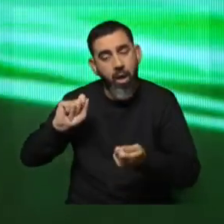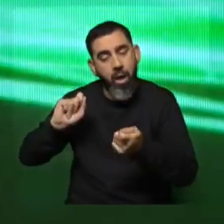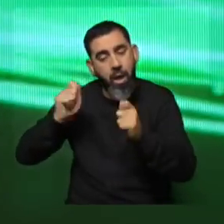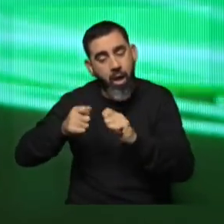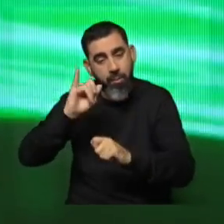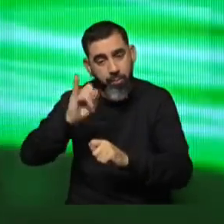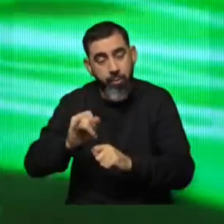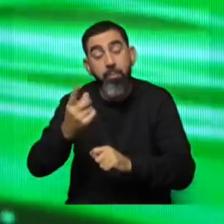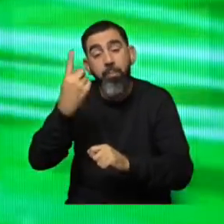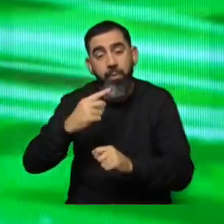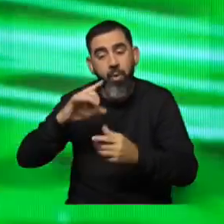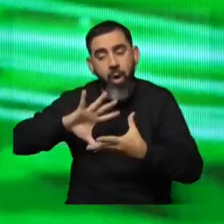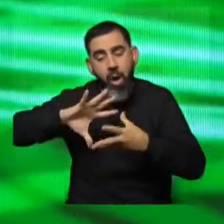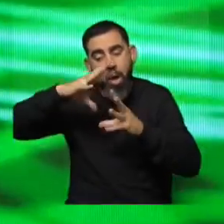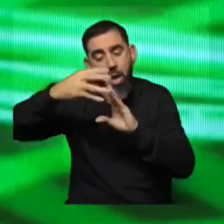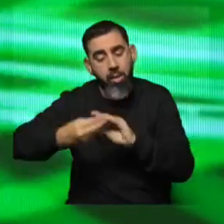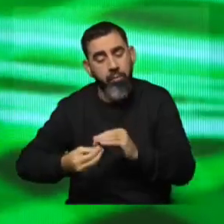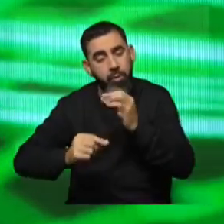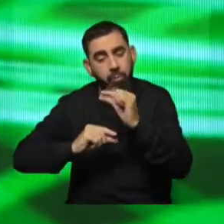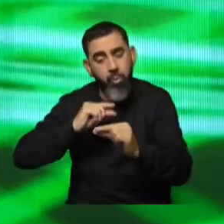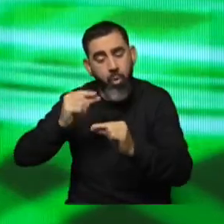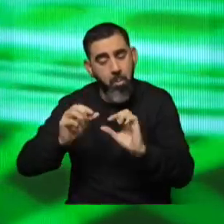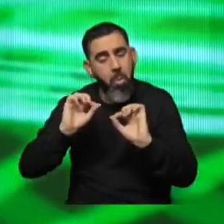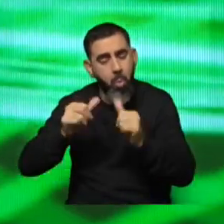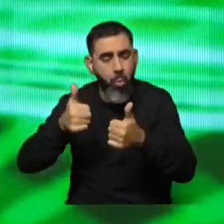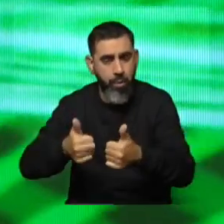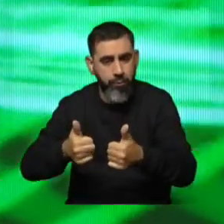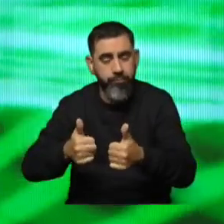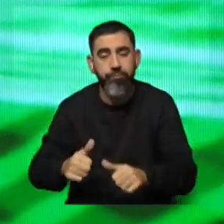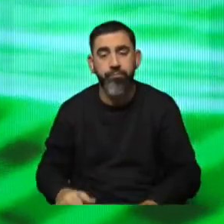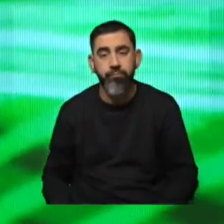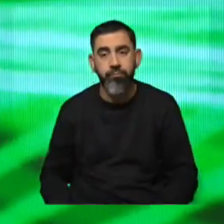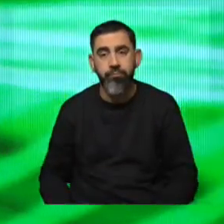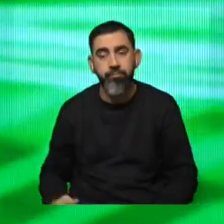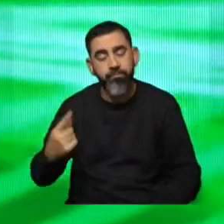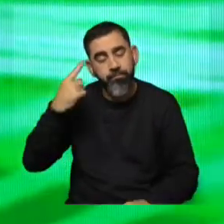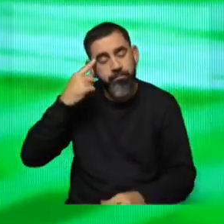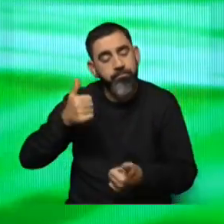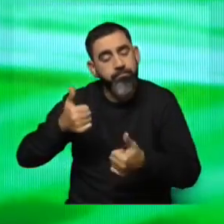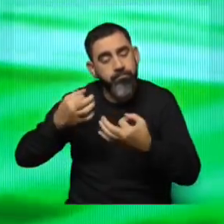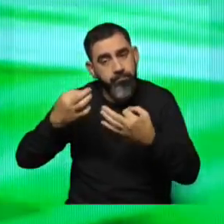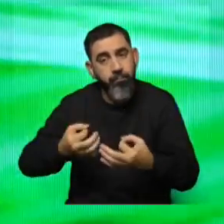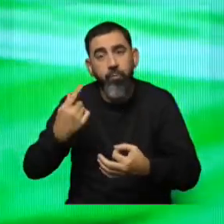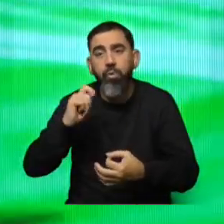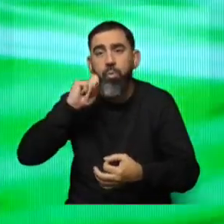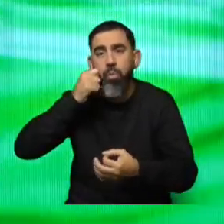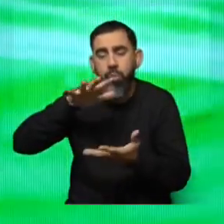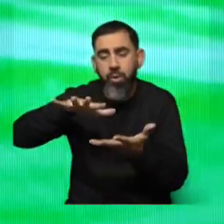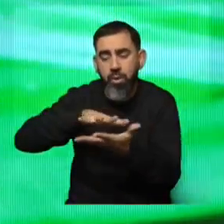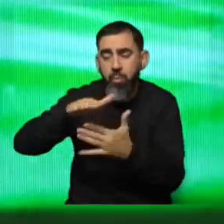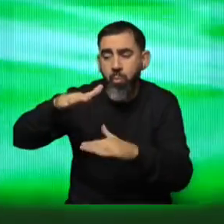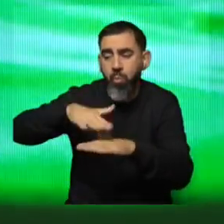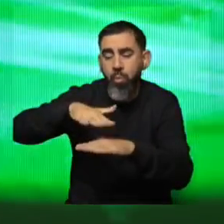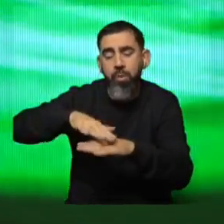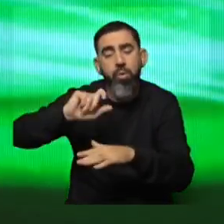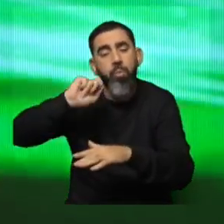pero creo que nos estamos adaptando de a poco bien a esos cambios creo que tenemos que pensar bien Por eso me gustan estas estos lugares estos momentos